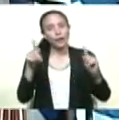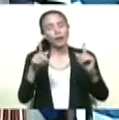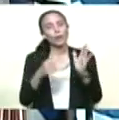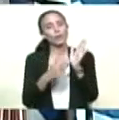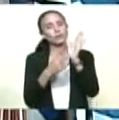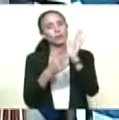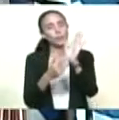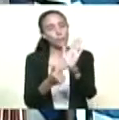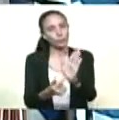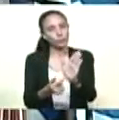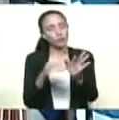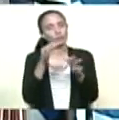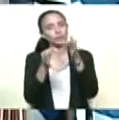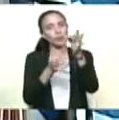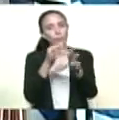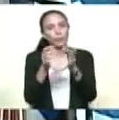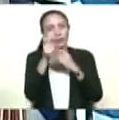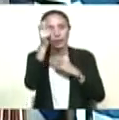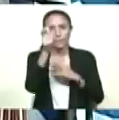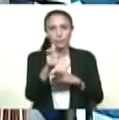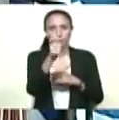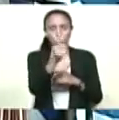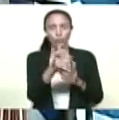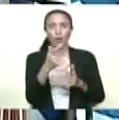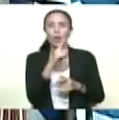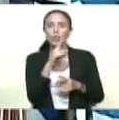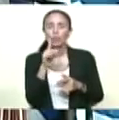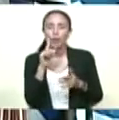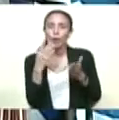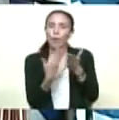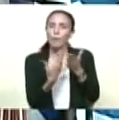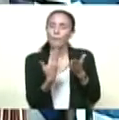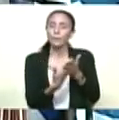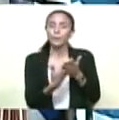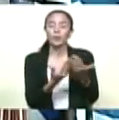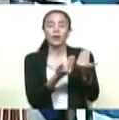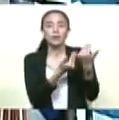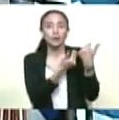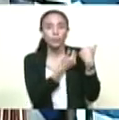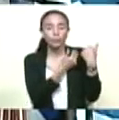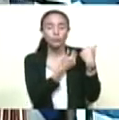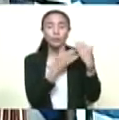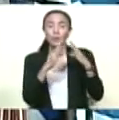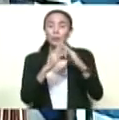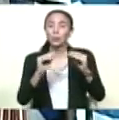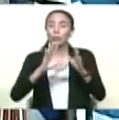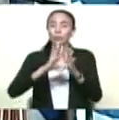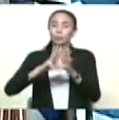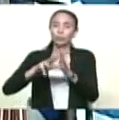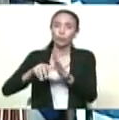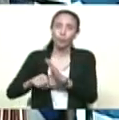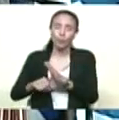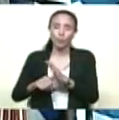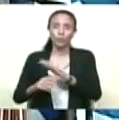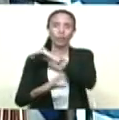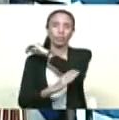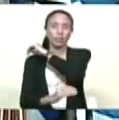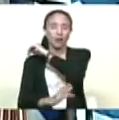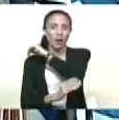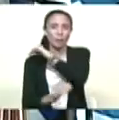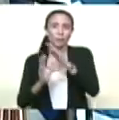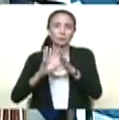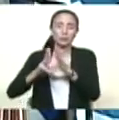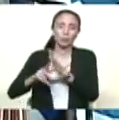a estos que hemos ido nombrando como los responsables y causantes de prácticamente